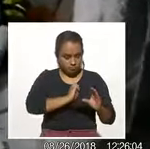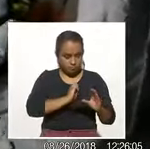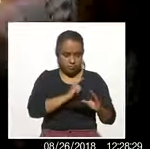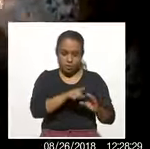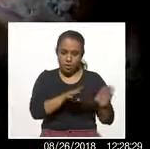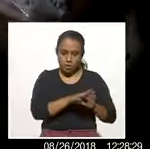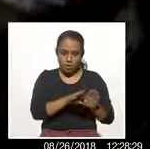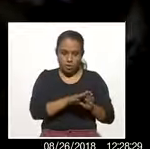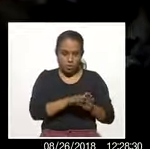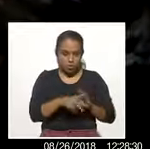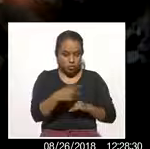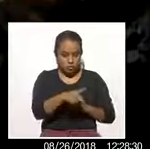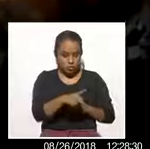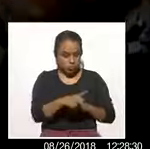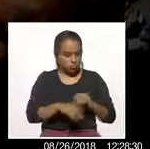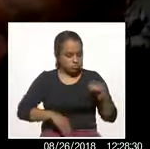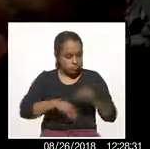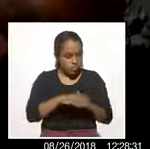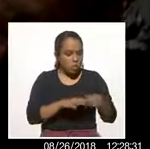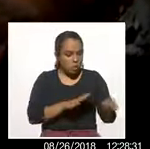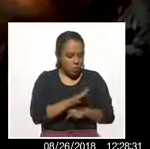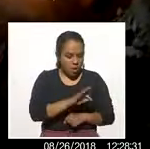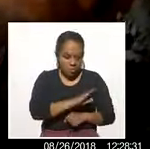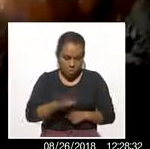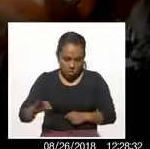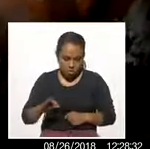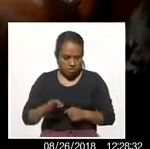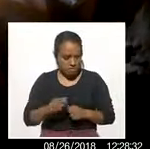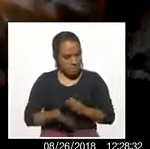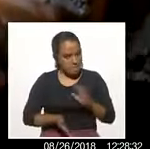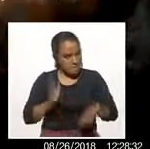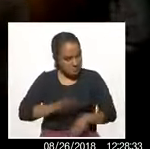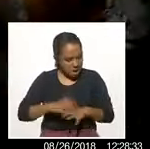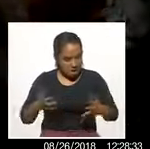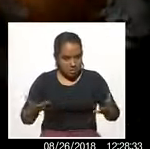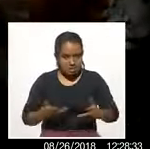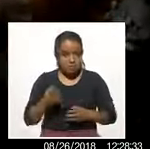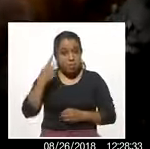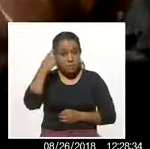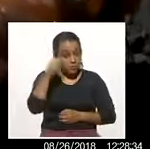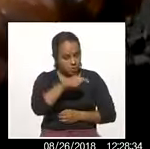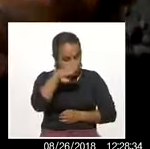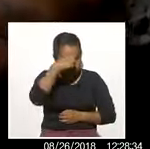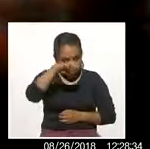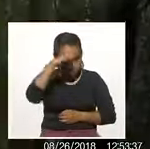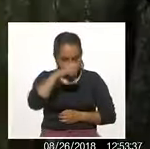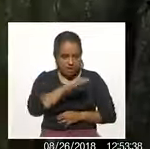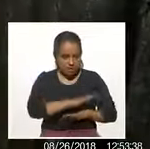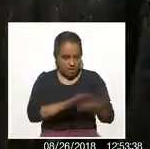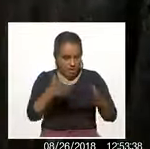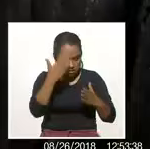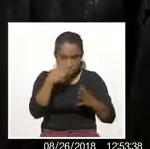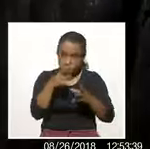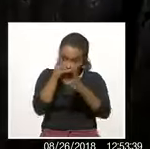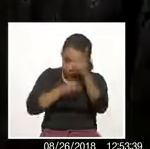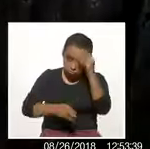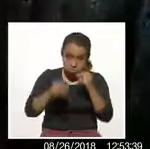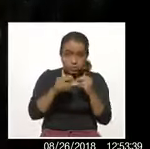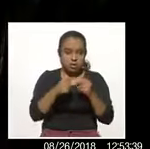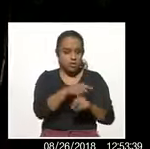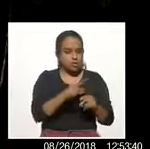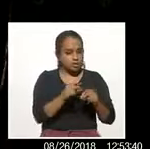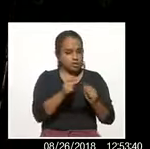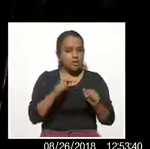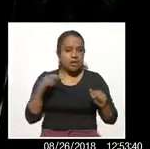límites, los lleva a sus propios límites como seres humanos, para que puedan estar capacitados, adiestrados, para responder,